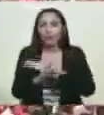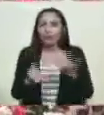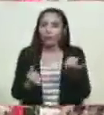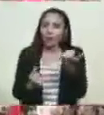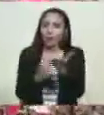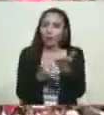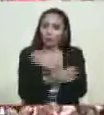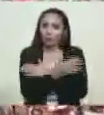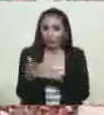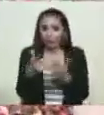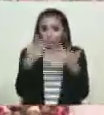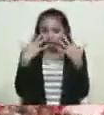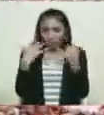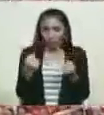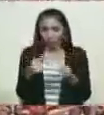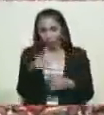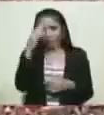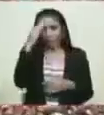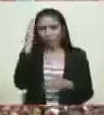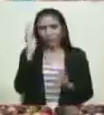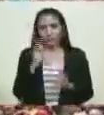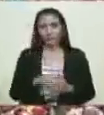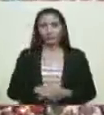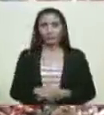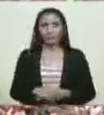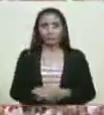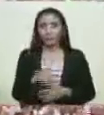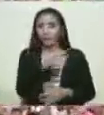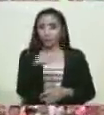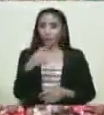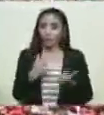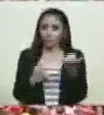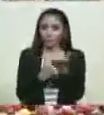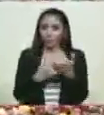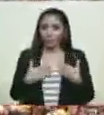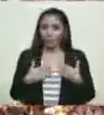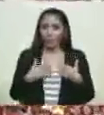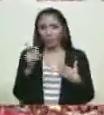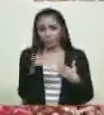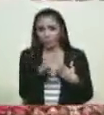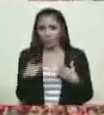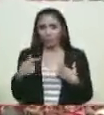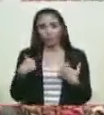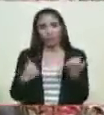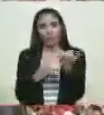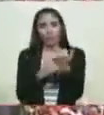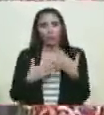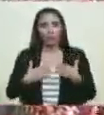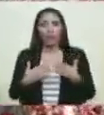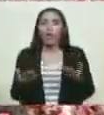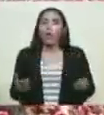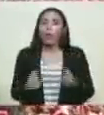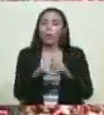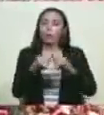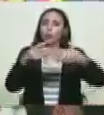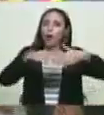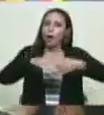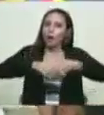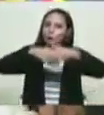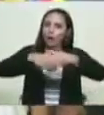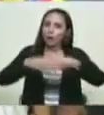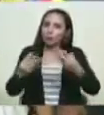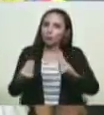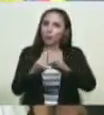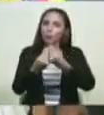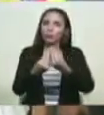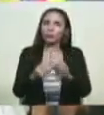Ustedes me entienden, ¿verdad? Ustedes me apoyan, ¿verdad? Vamos a ir de la mano.